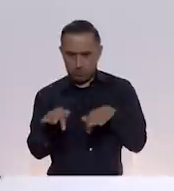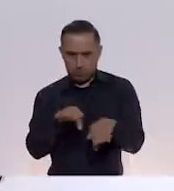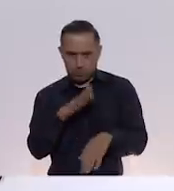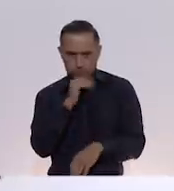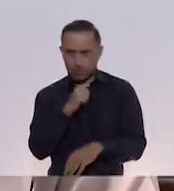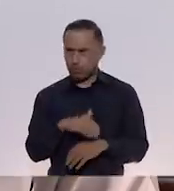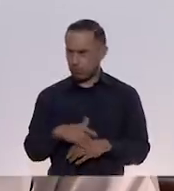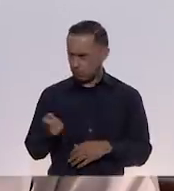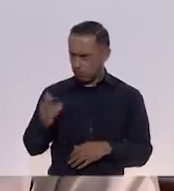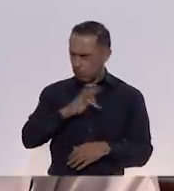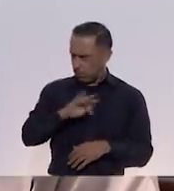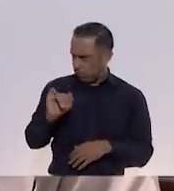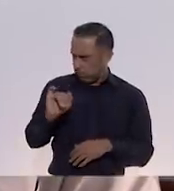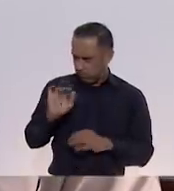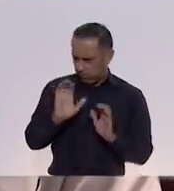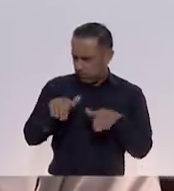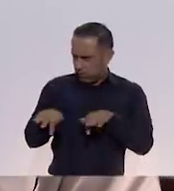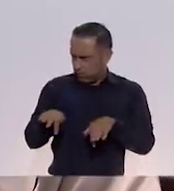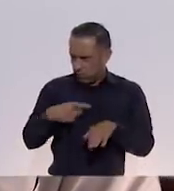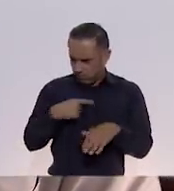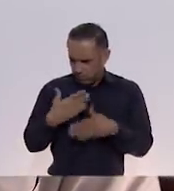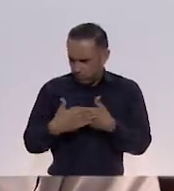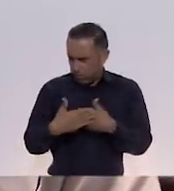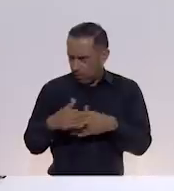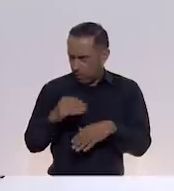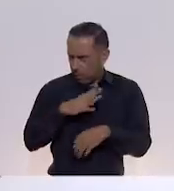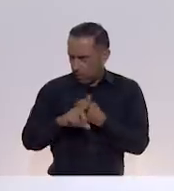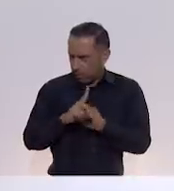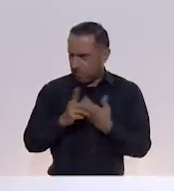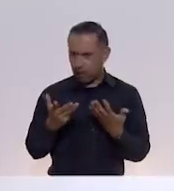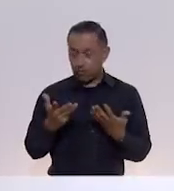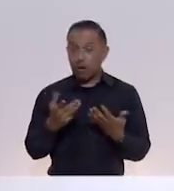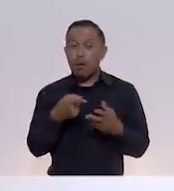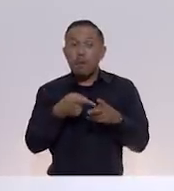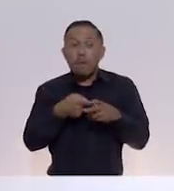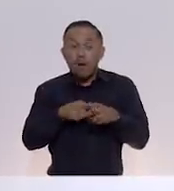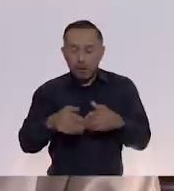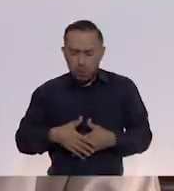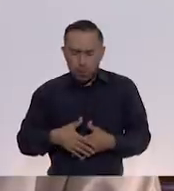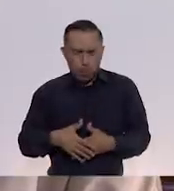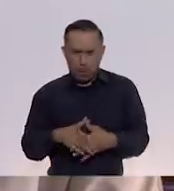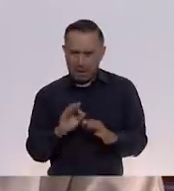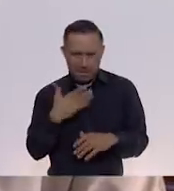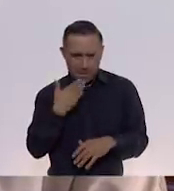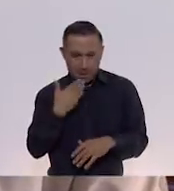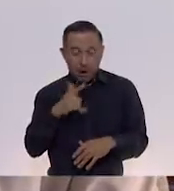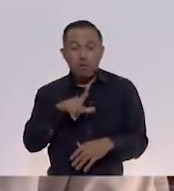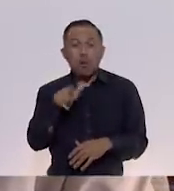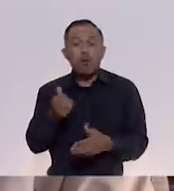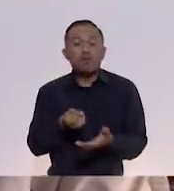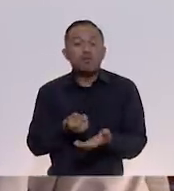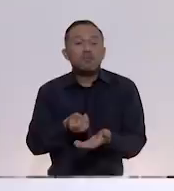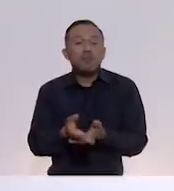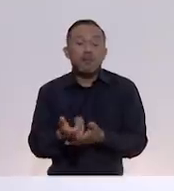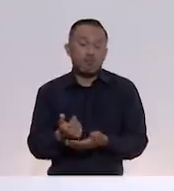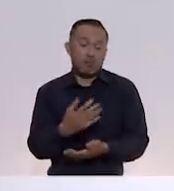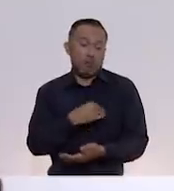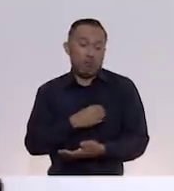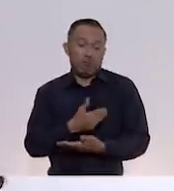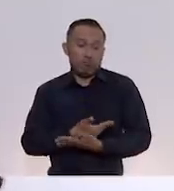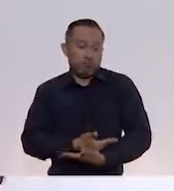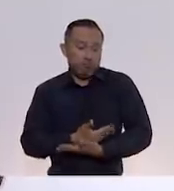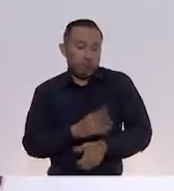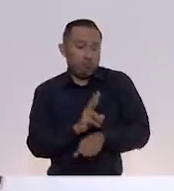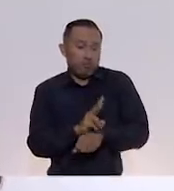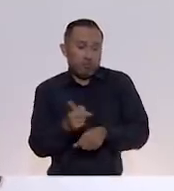embarazo no afecta en nada a mi trabajo. Al principio, pero después prefieren quedarse a cuidar a los hijos. Y dejan de trabajar, ¿no? Bueno, esa